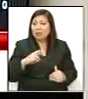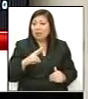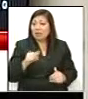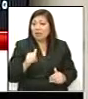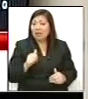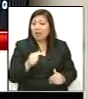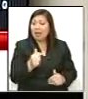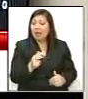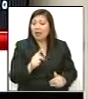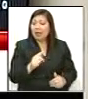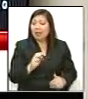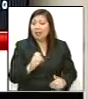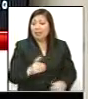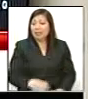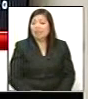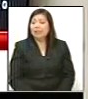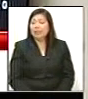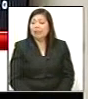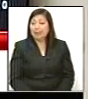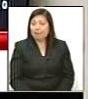Ayacucho.